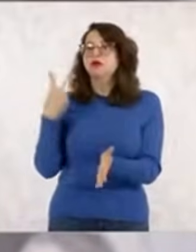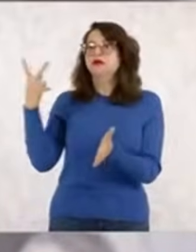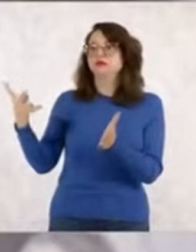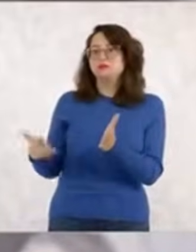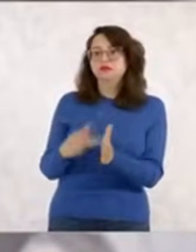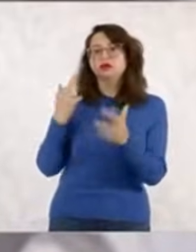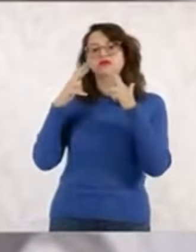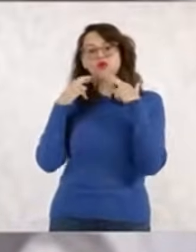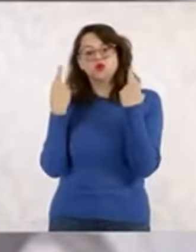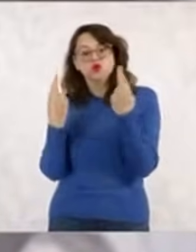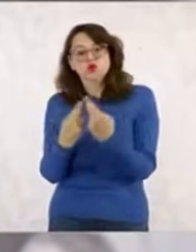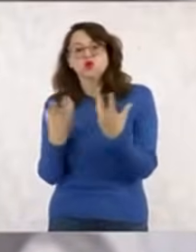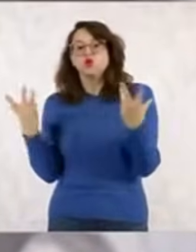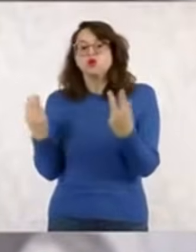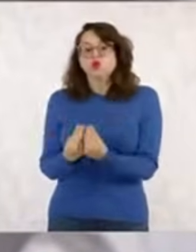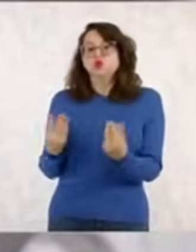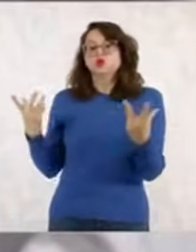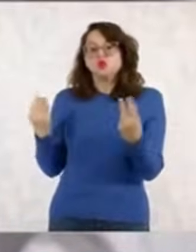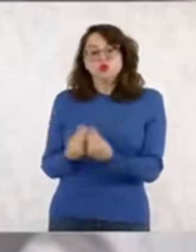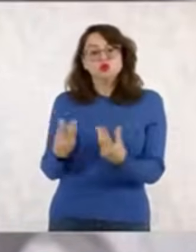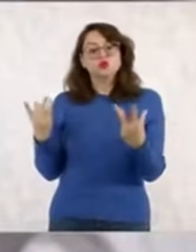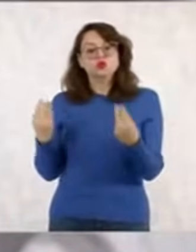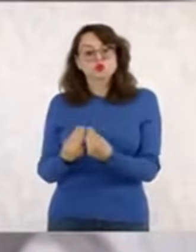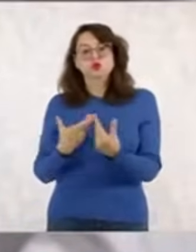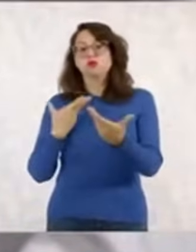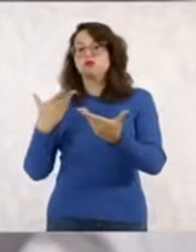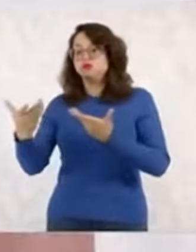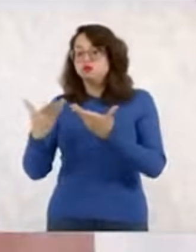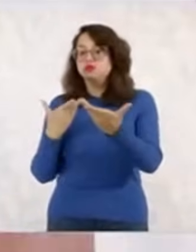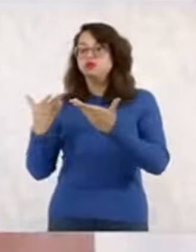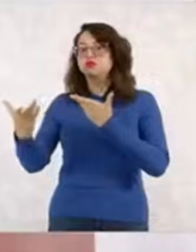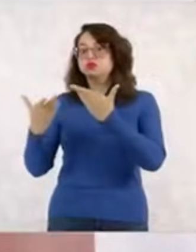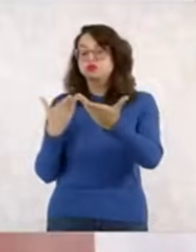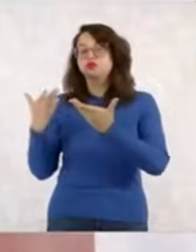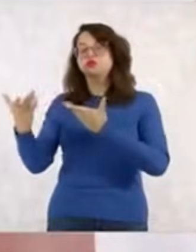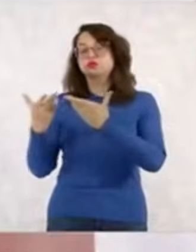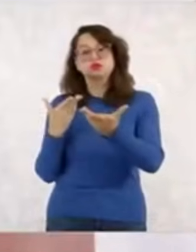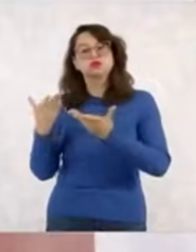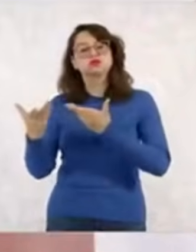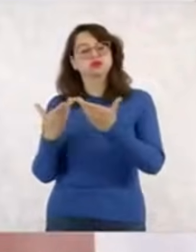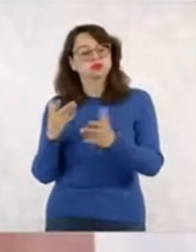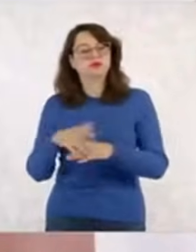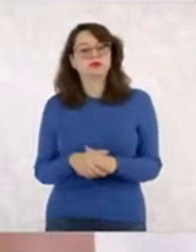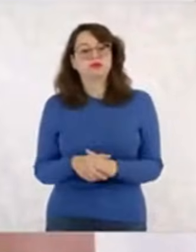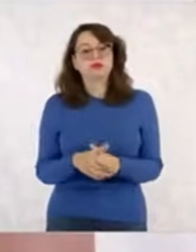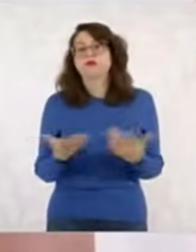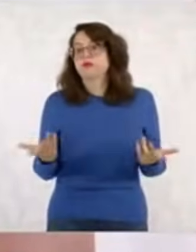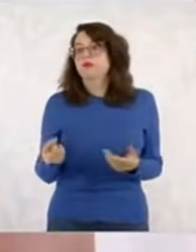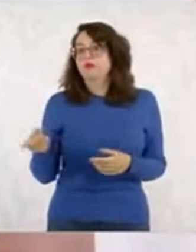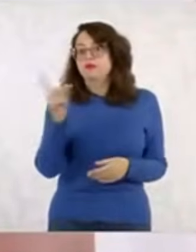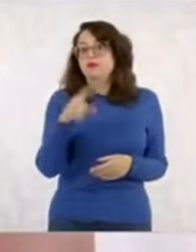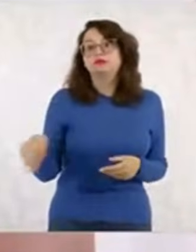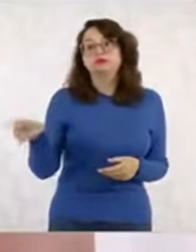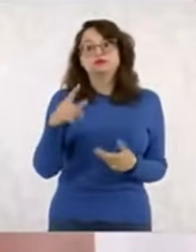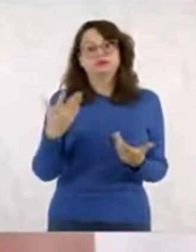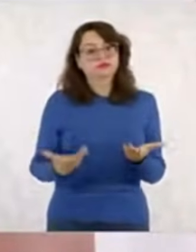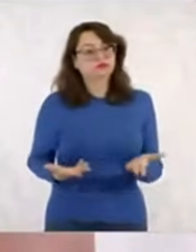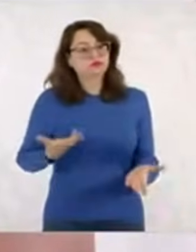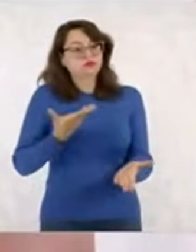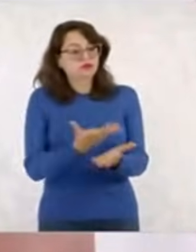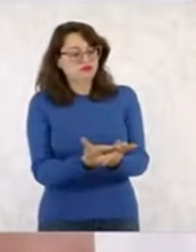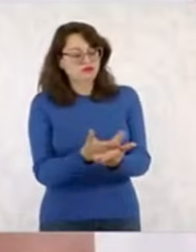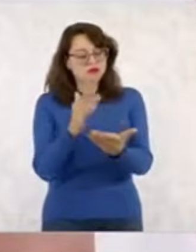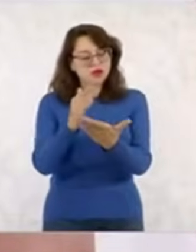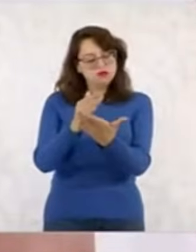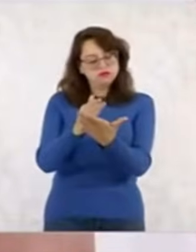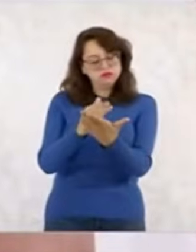estuvimos dialogando muchísimo, hubo planteamientos también que ya tenían incluso con muchísima